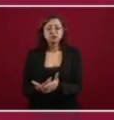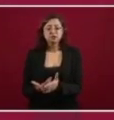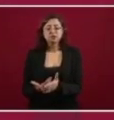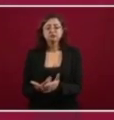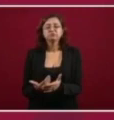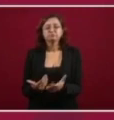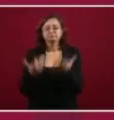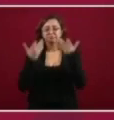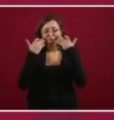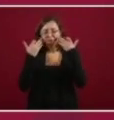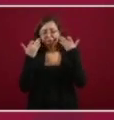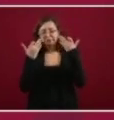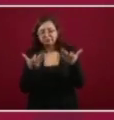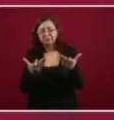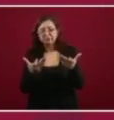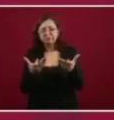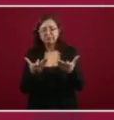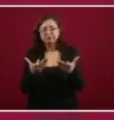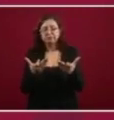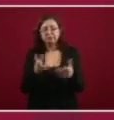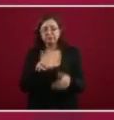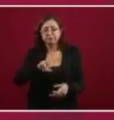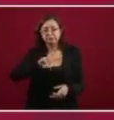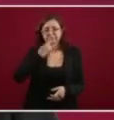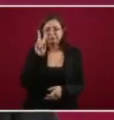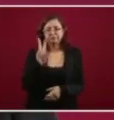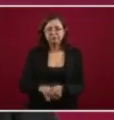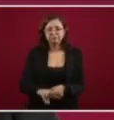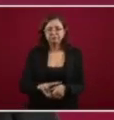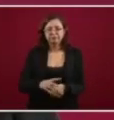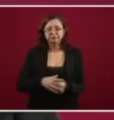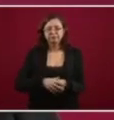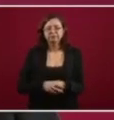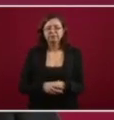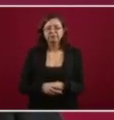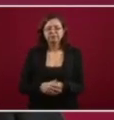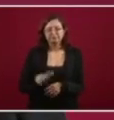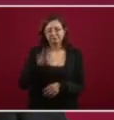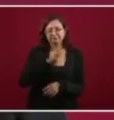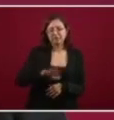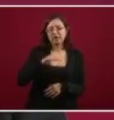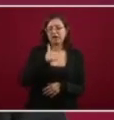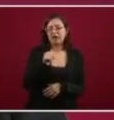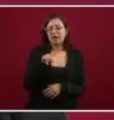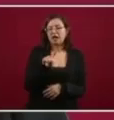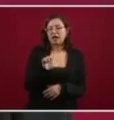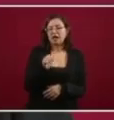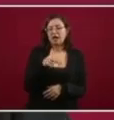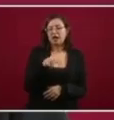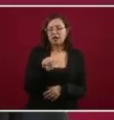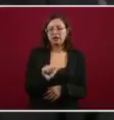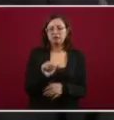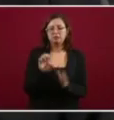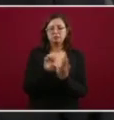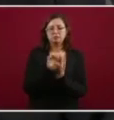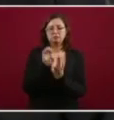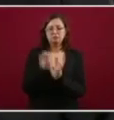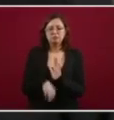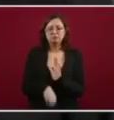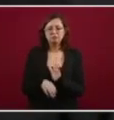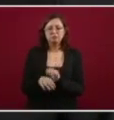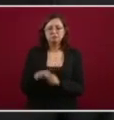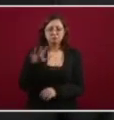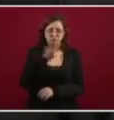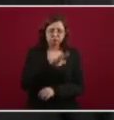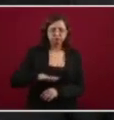Me consta que en Galeana, por ejemplo, que es